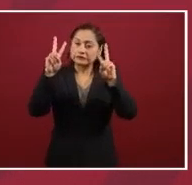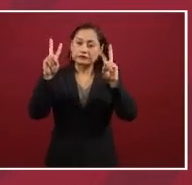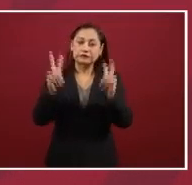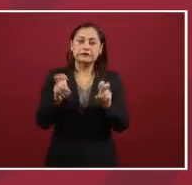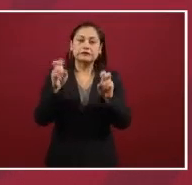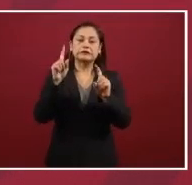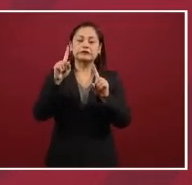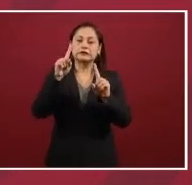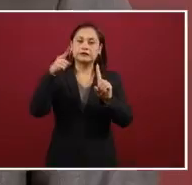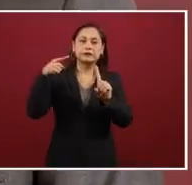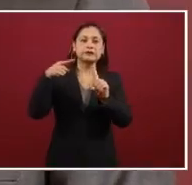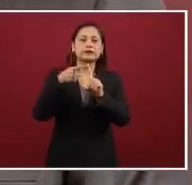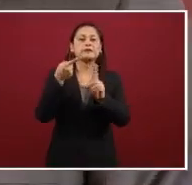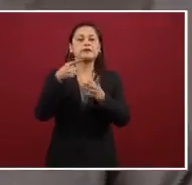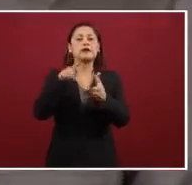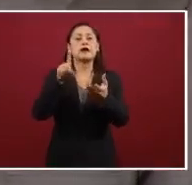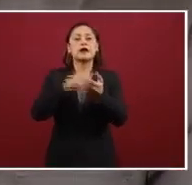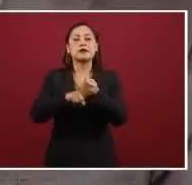el